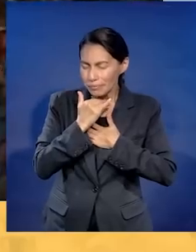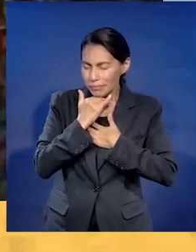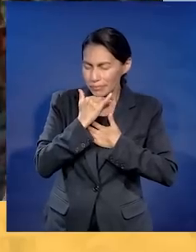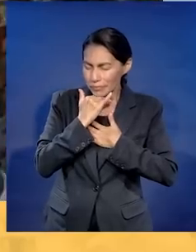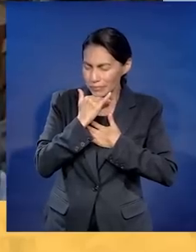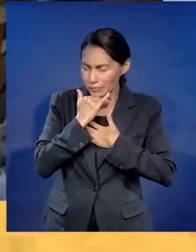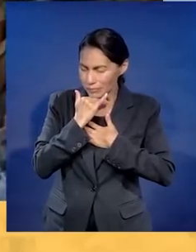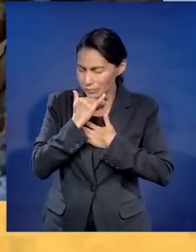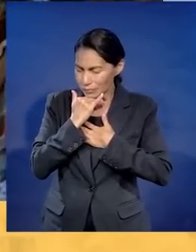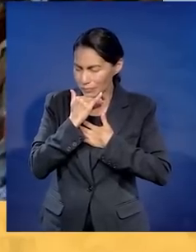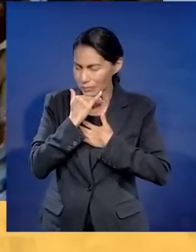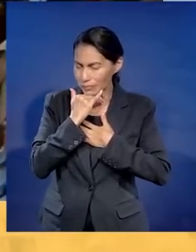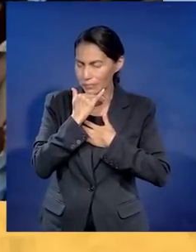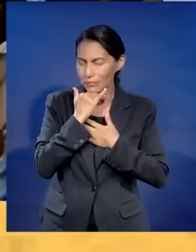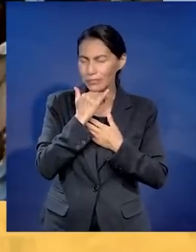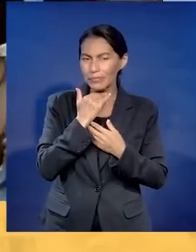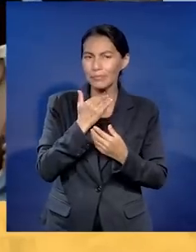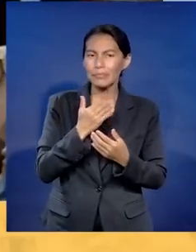ruego, mi